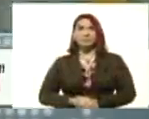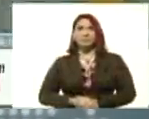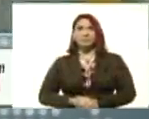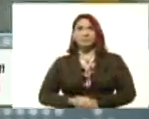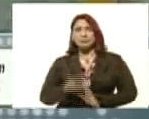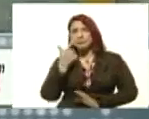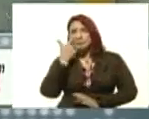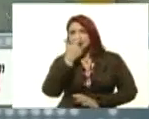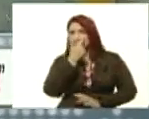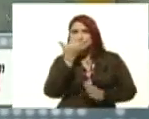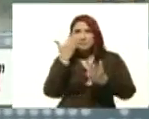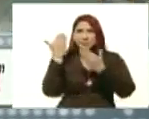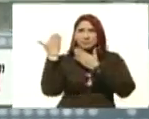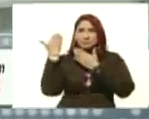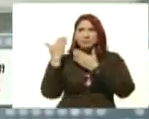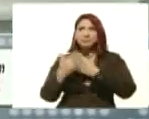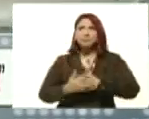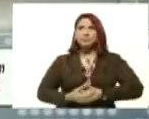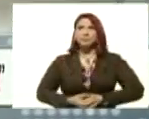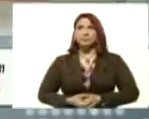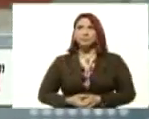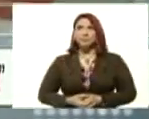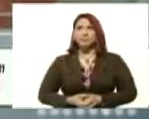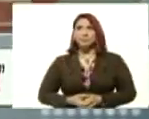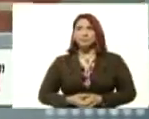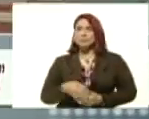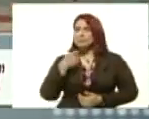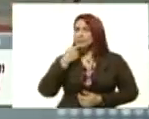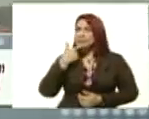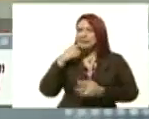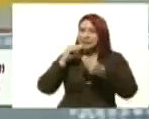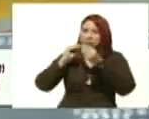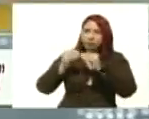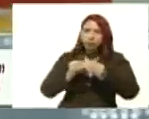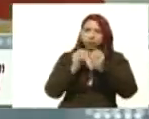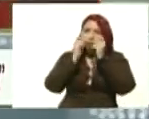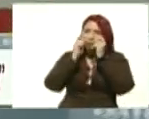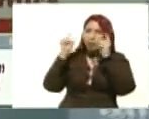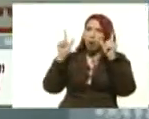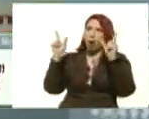mire esto, presidente. Mire esta belleza.